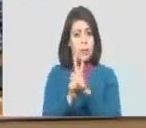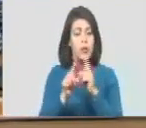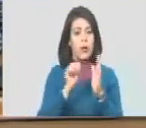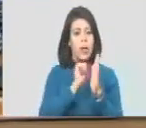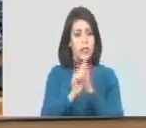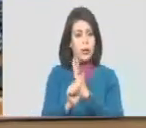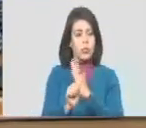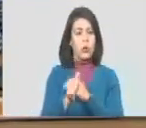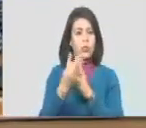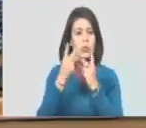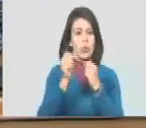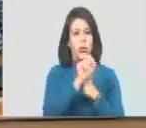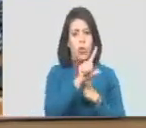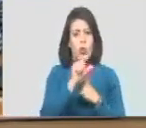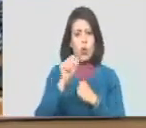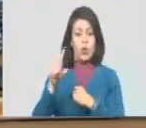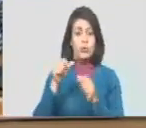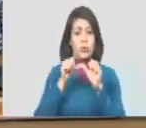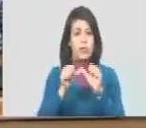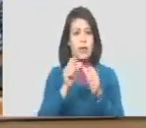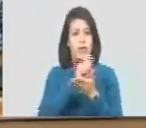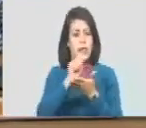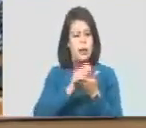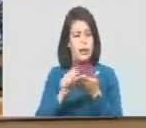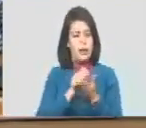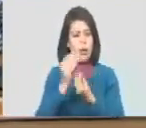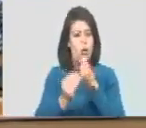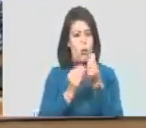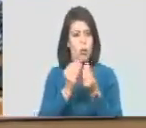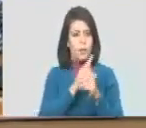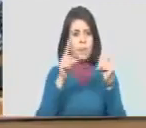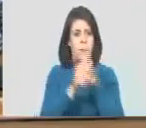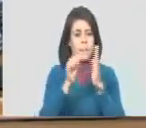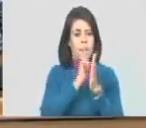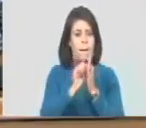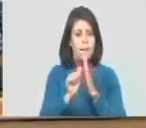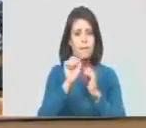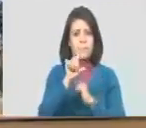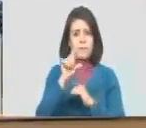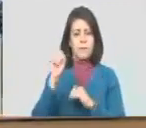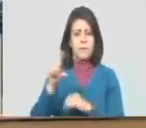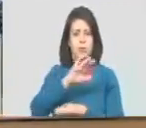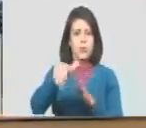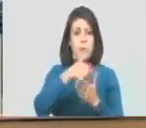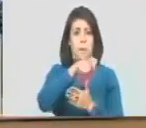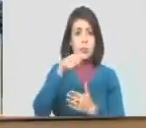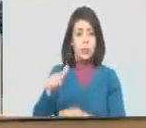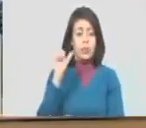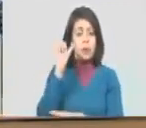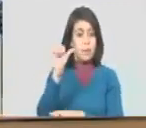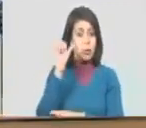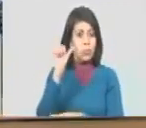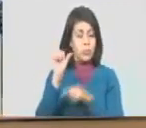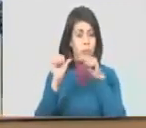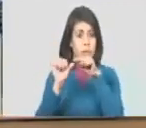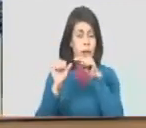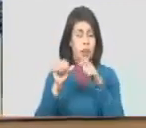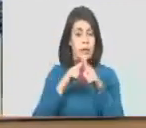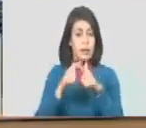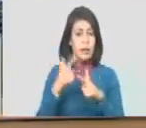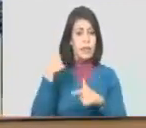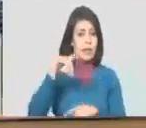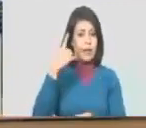el contenido del artículo 11, quedando redactado de la manera siguiente. Artículo 11. Toda persona con trastorno del espectro